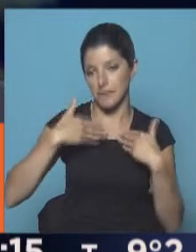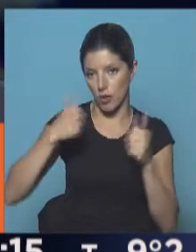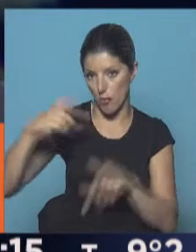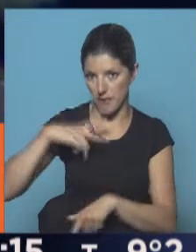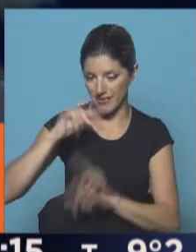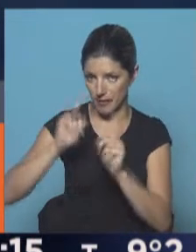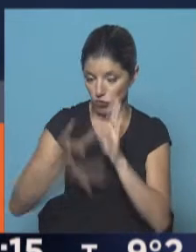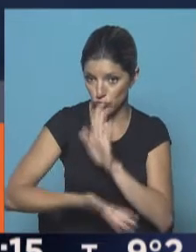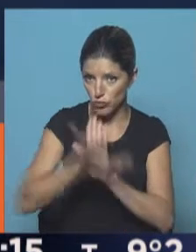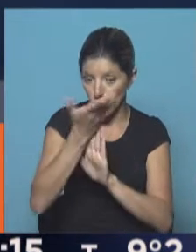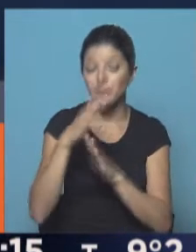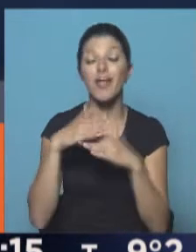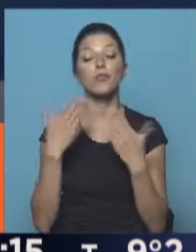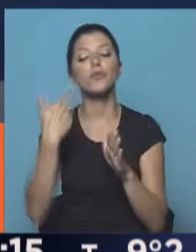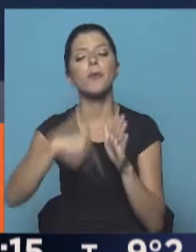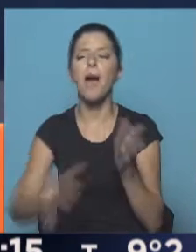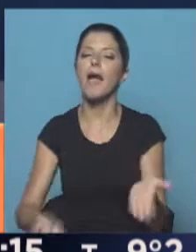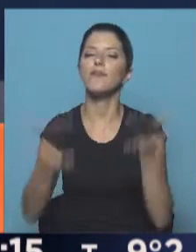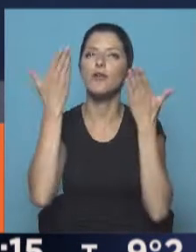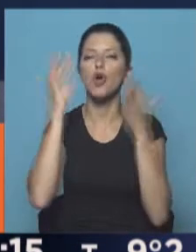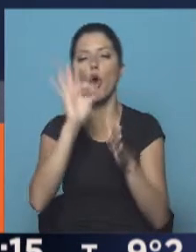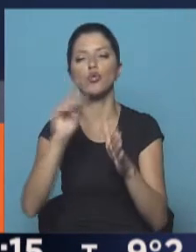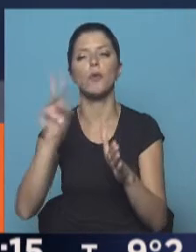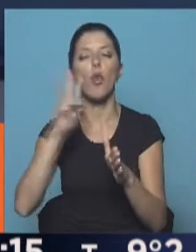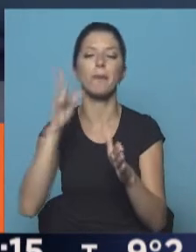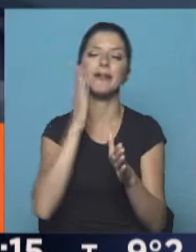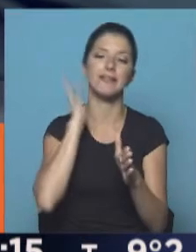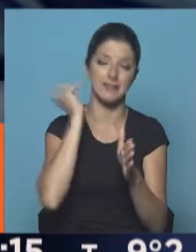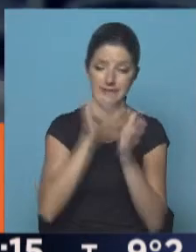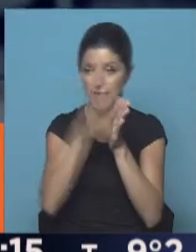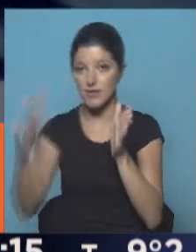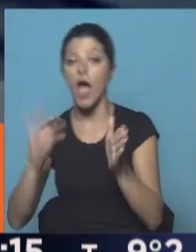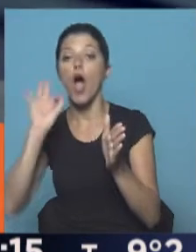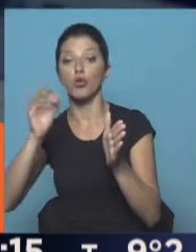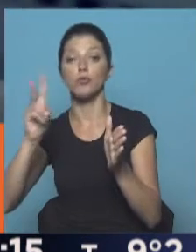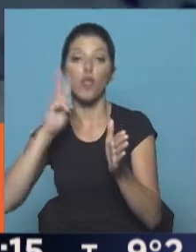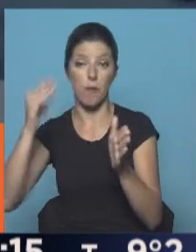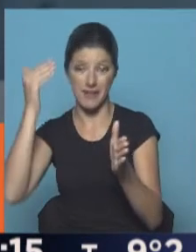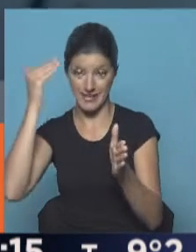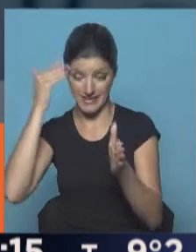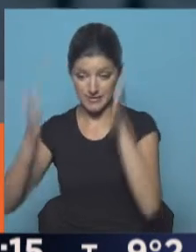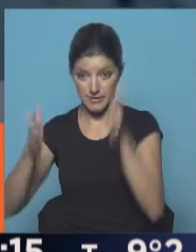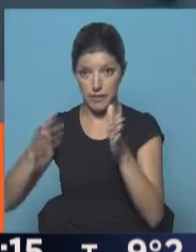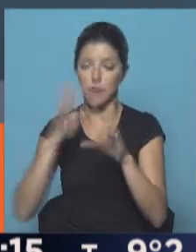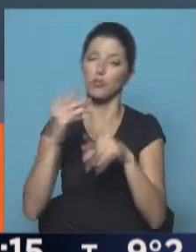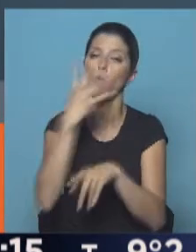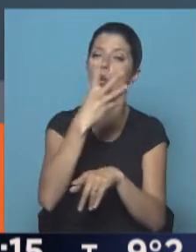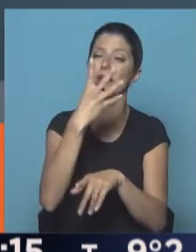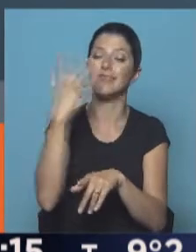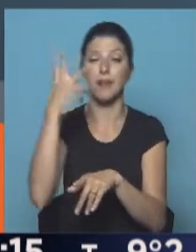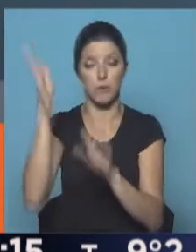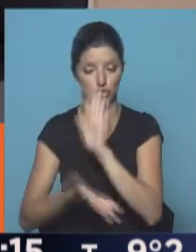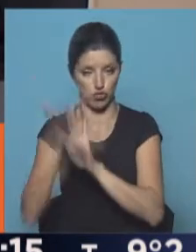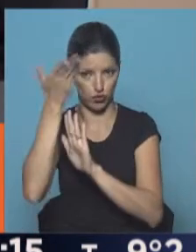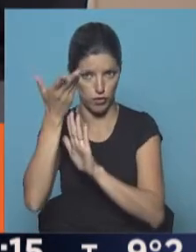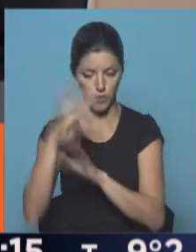inflación acumulada entre octubre de 2016 y octubre de 2015 del orden del 43%. Bueno,